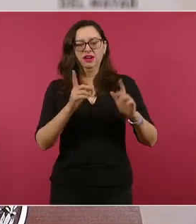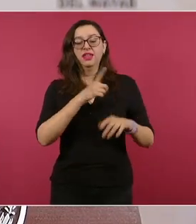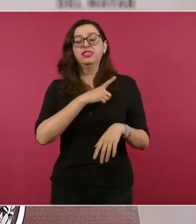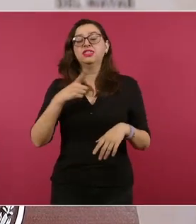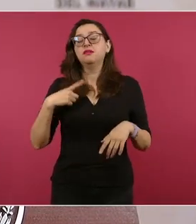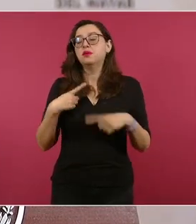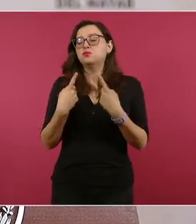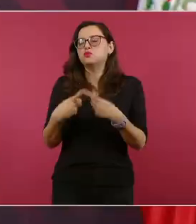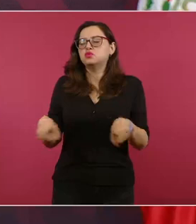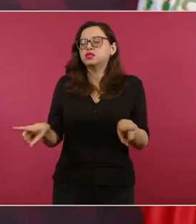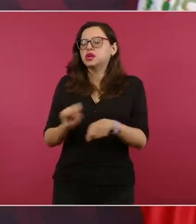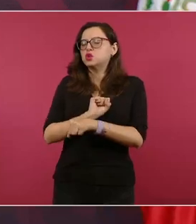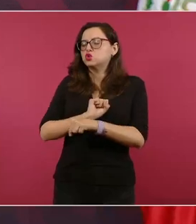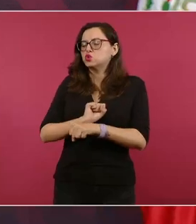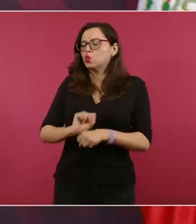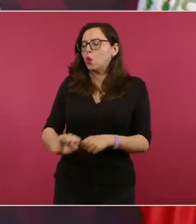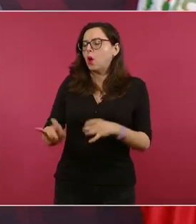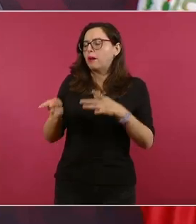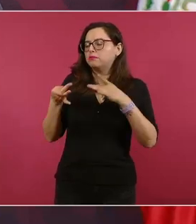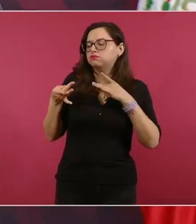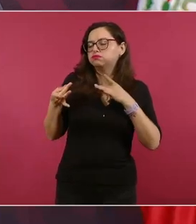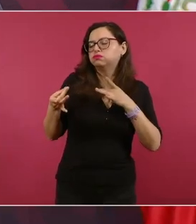exquisita, ¿no?